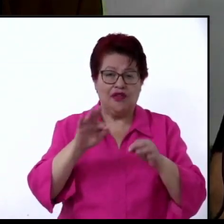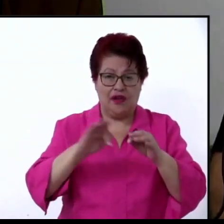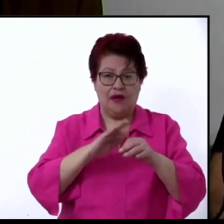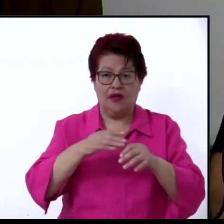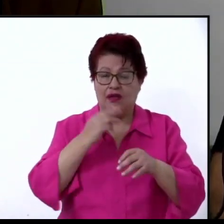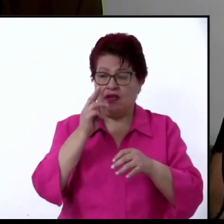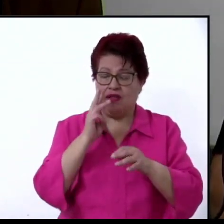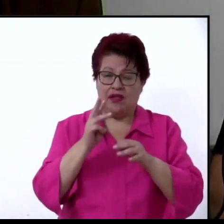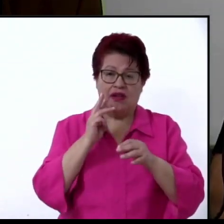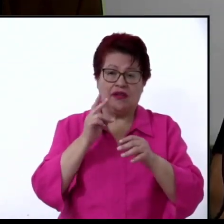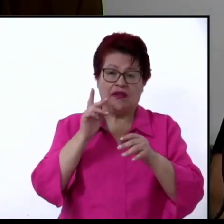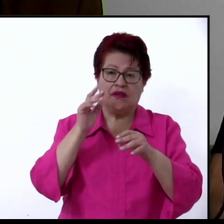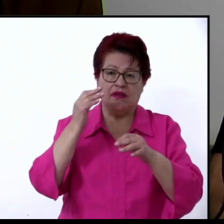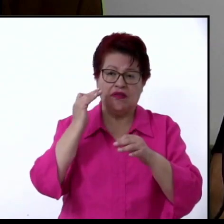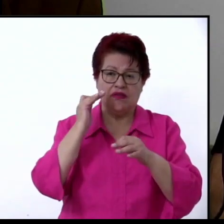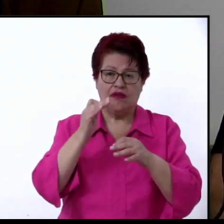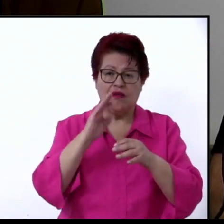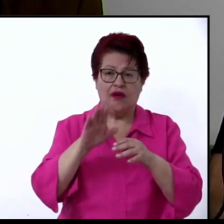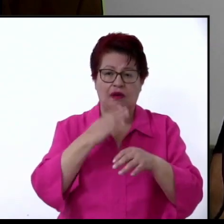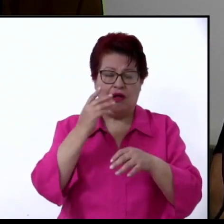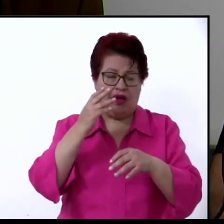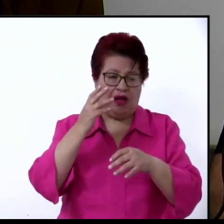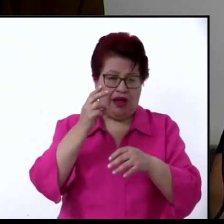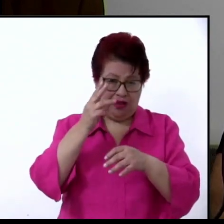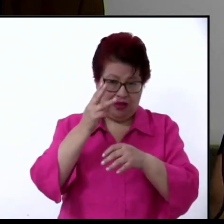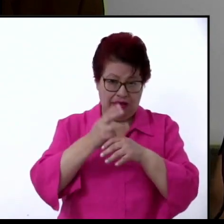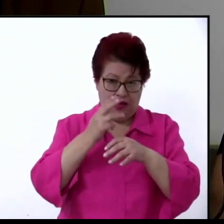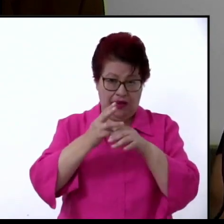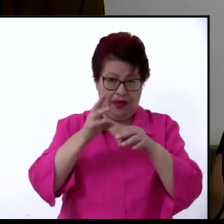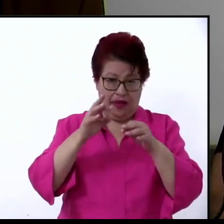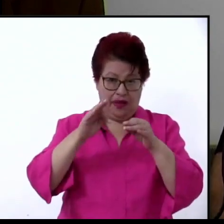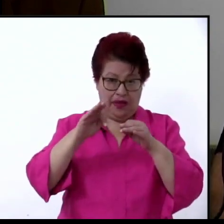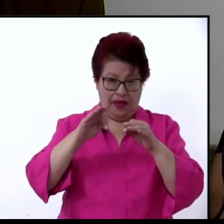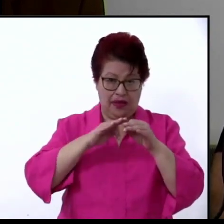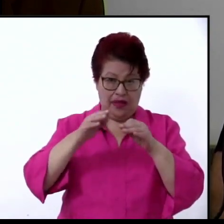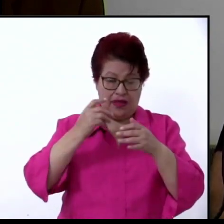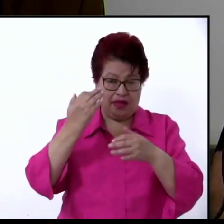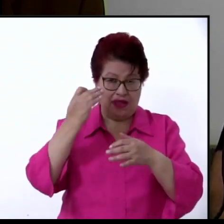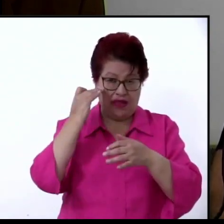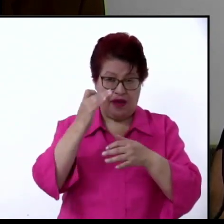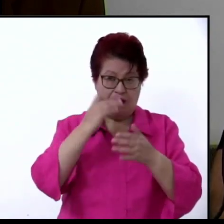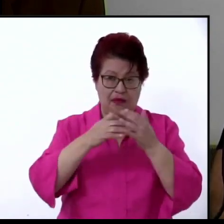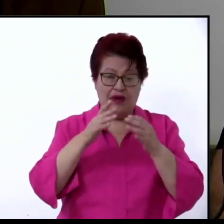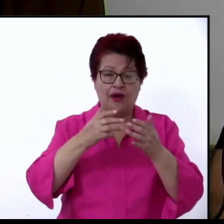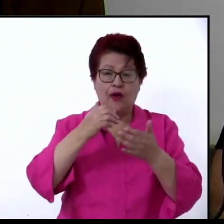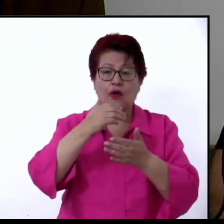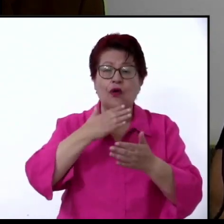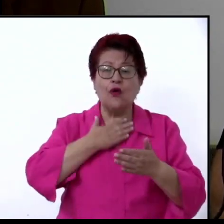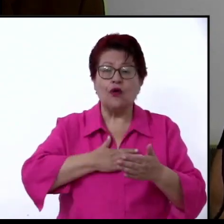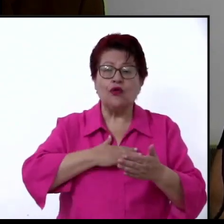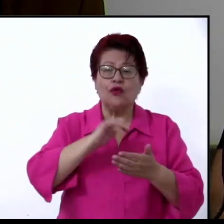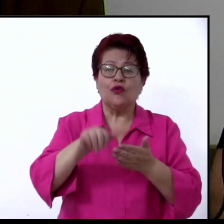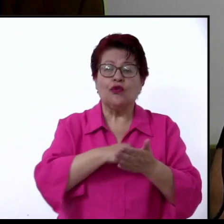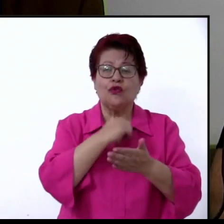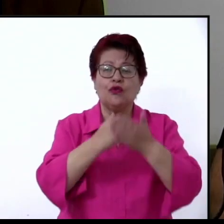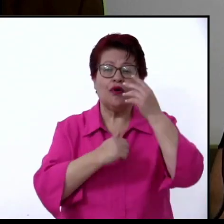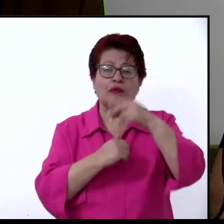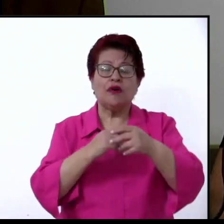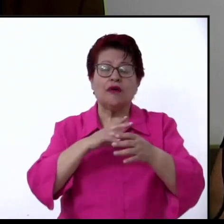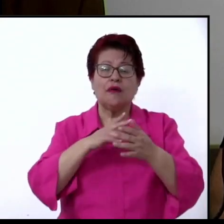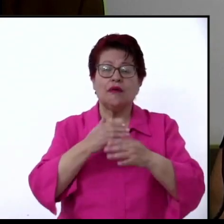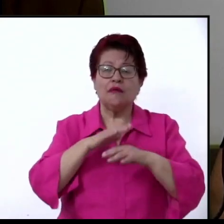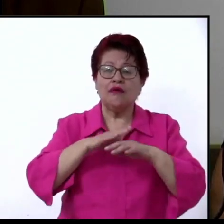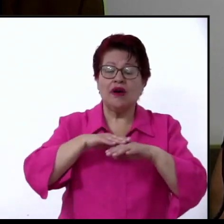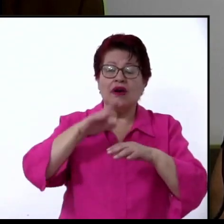México le correspondió la tercera etapa. La tercera etapa porque justo en la Ciudad de México es la entidad con el